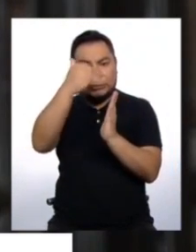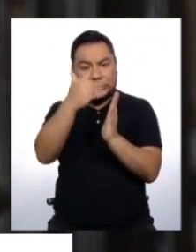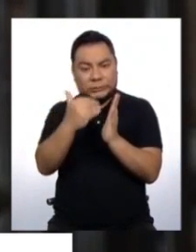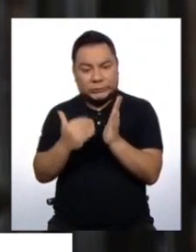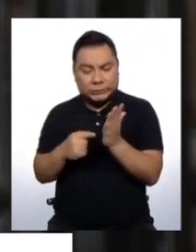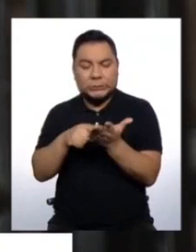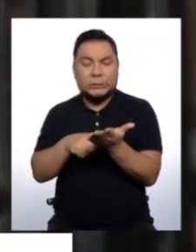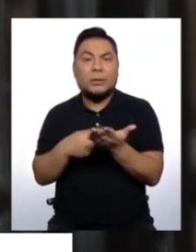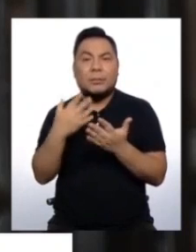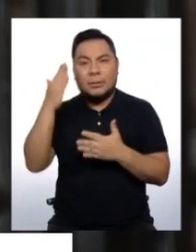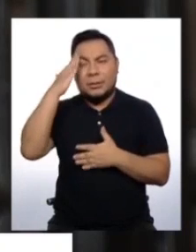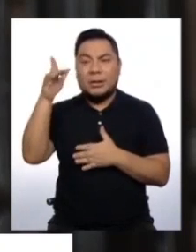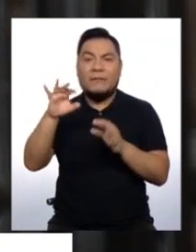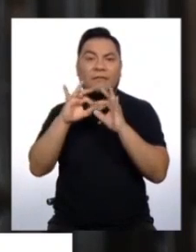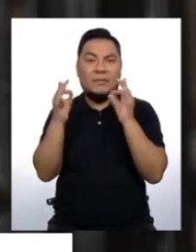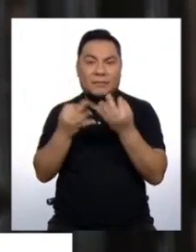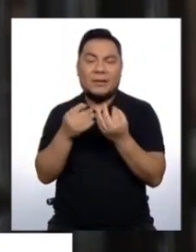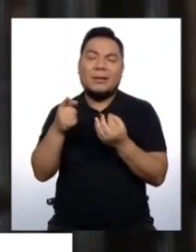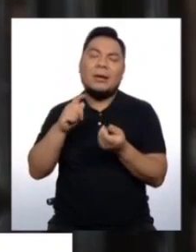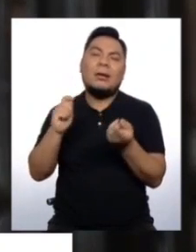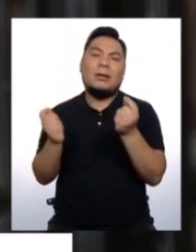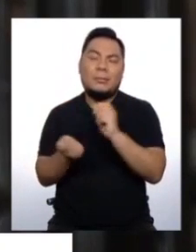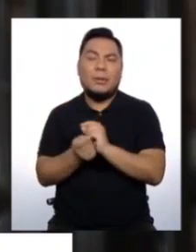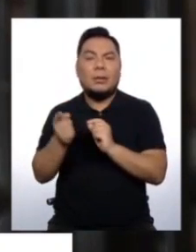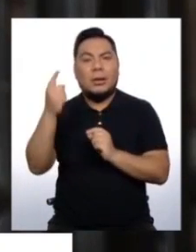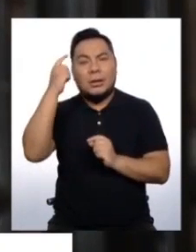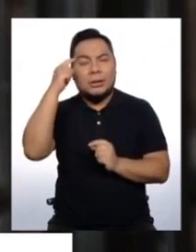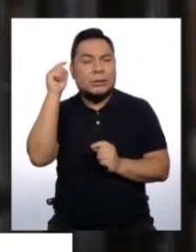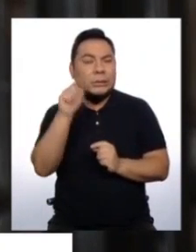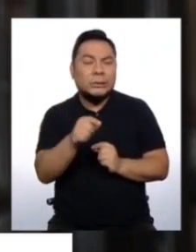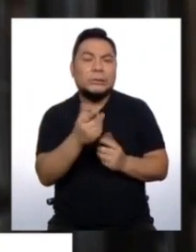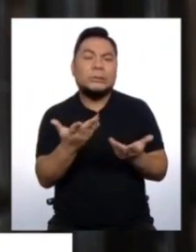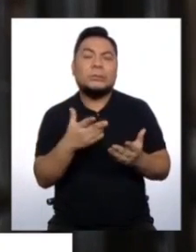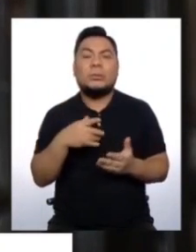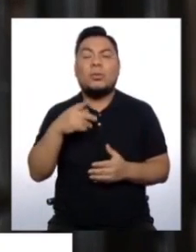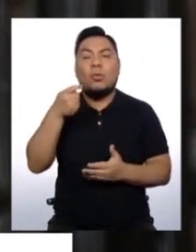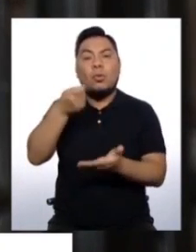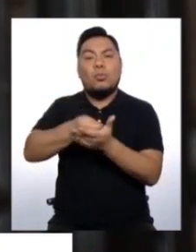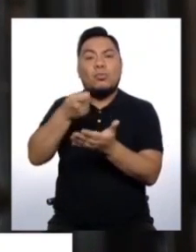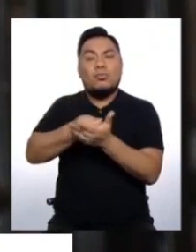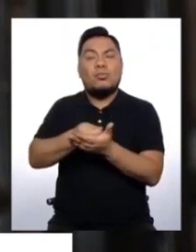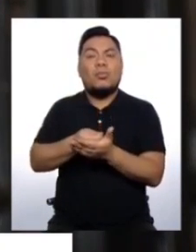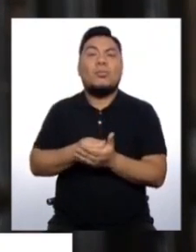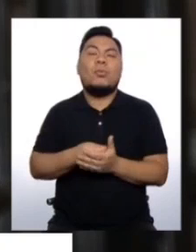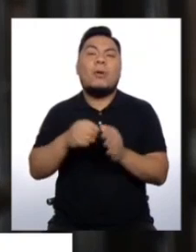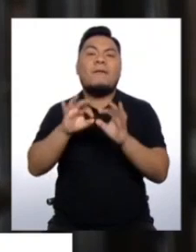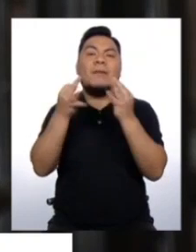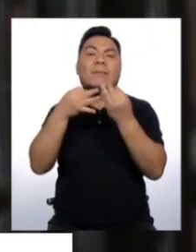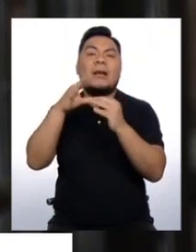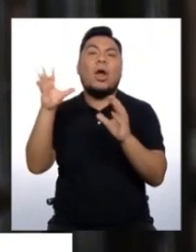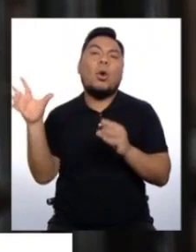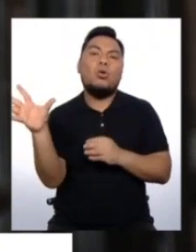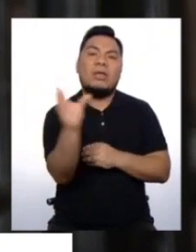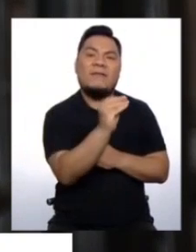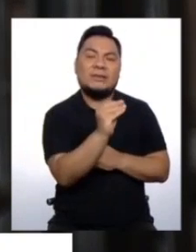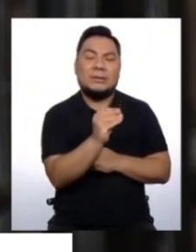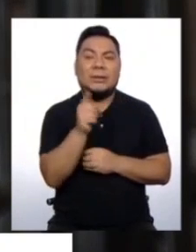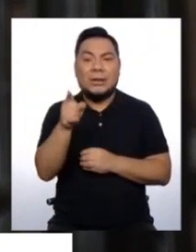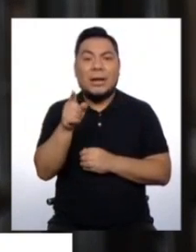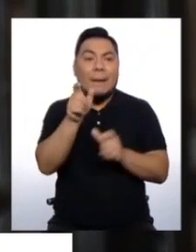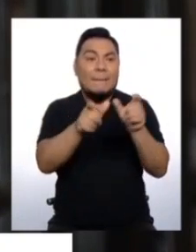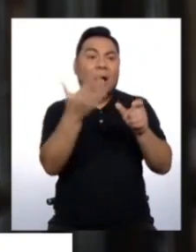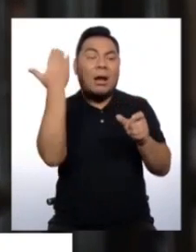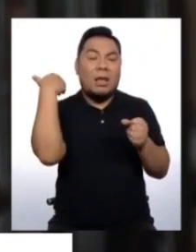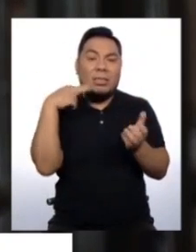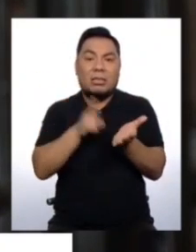que la situación de los hogares está cambiando y bajo la lógica de un bono universal que excluye a las personas que no están